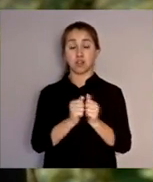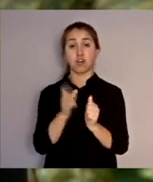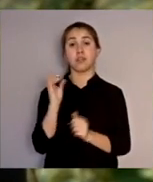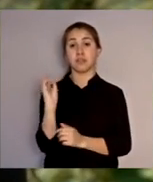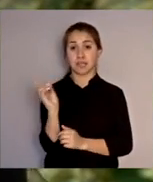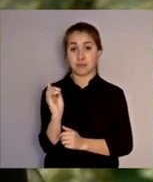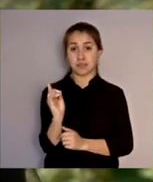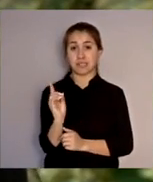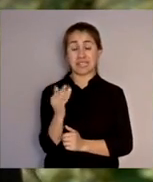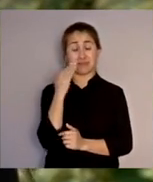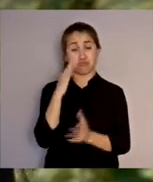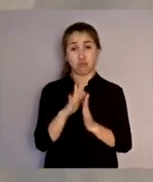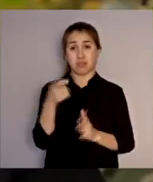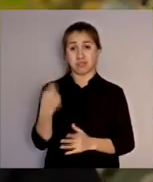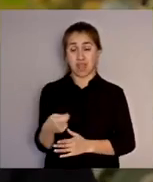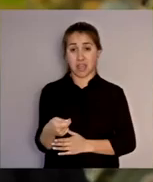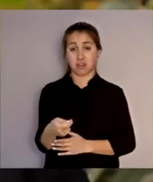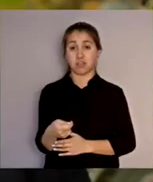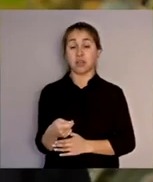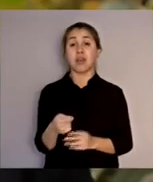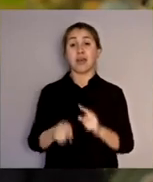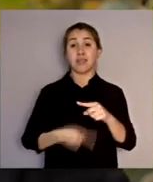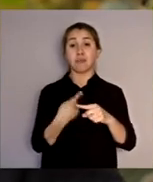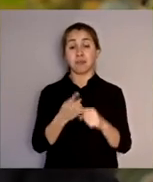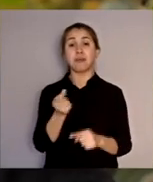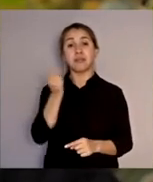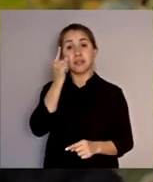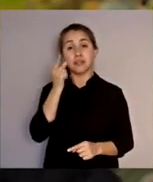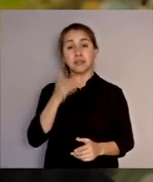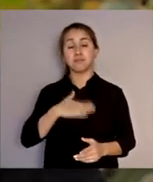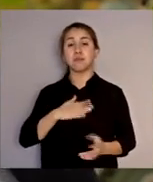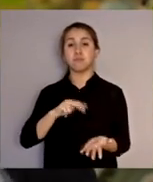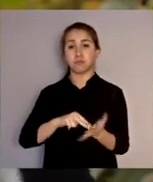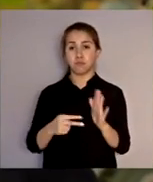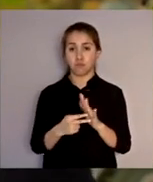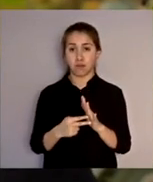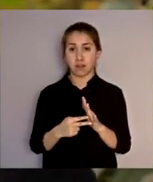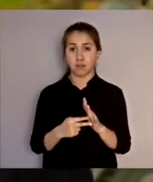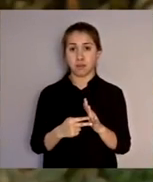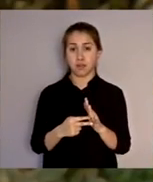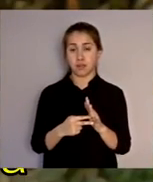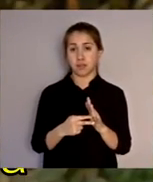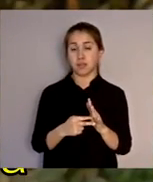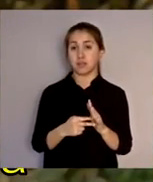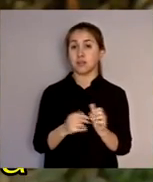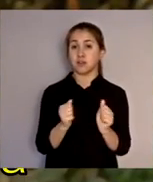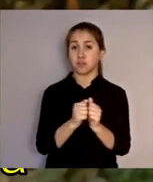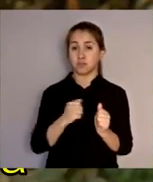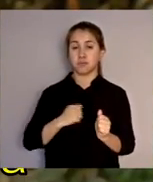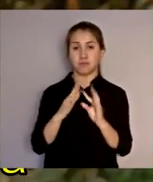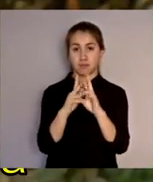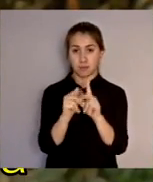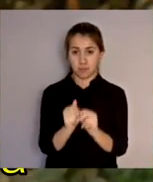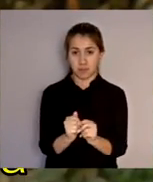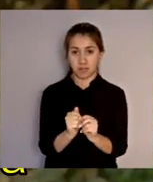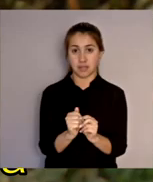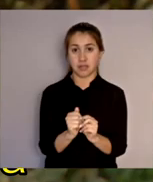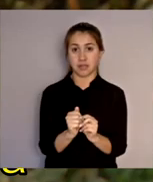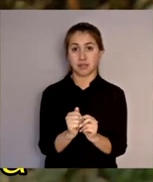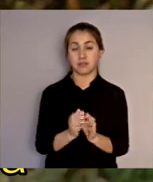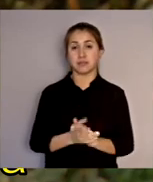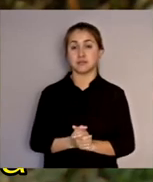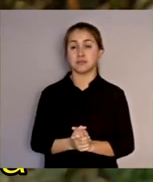una discapacidad es carísimo. A partir de mi problema auditivo, con mi familia,